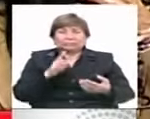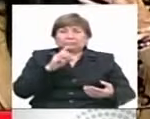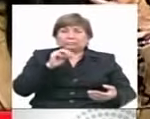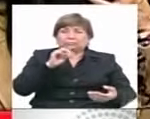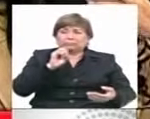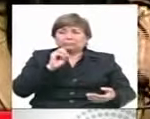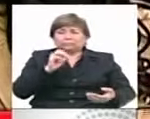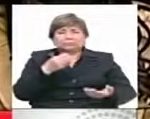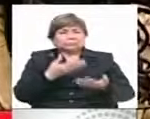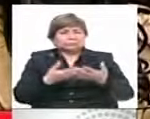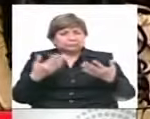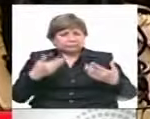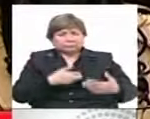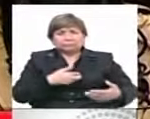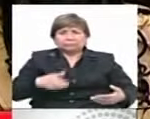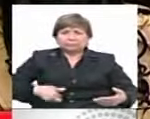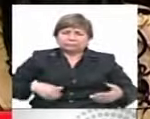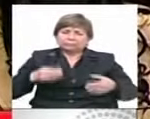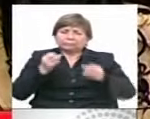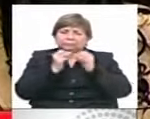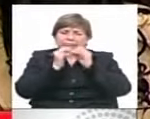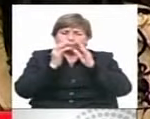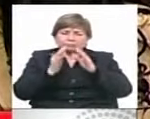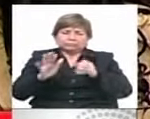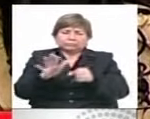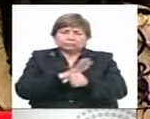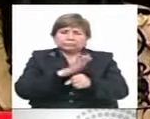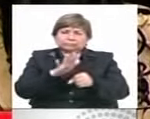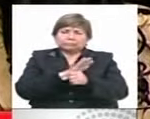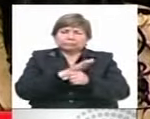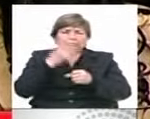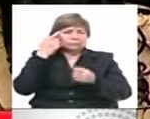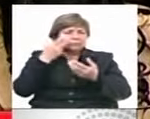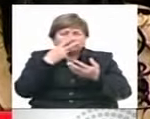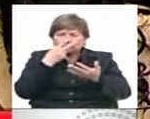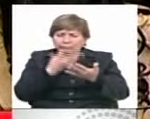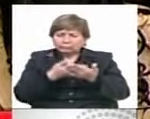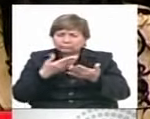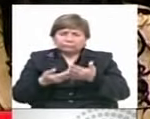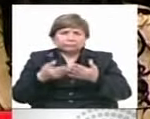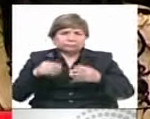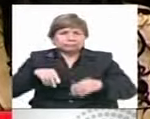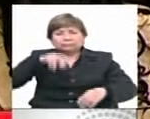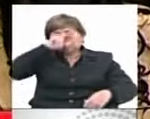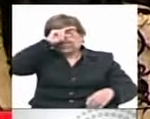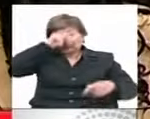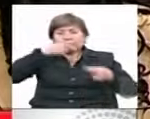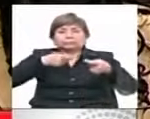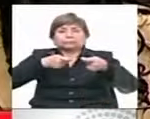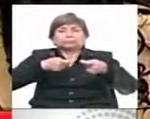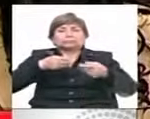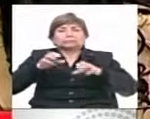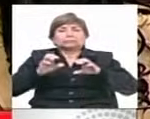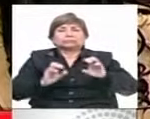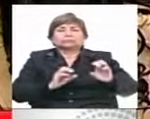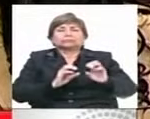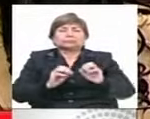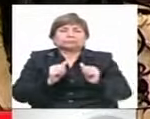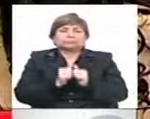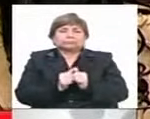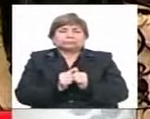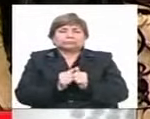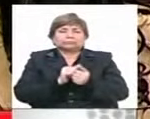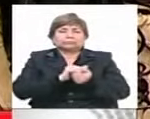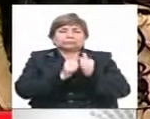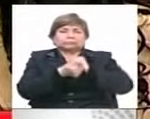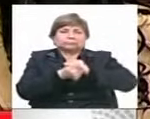señora Premier, ha tenido los días suficientes para poder desagraviar al país, realizando los